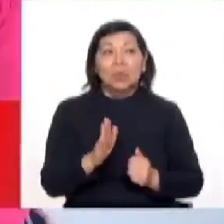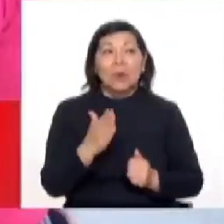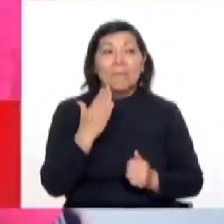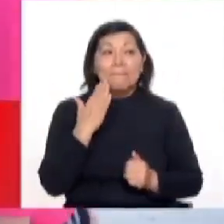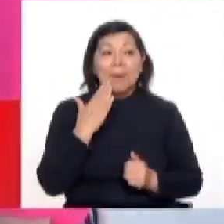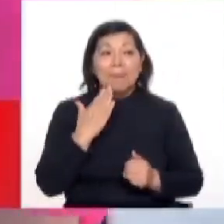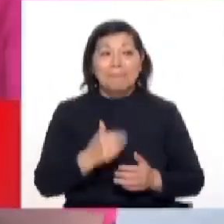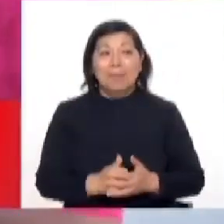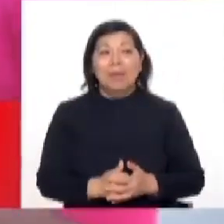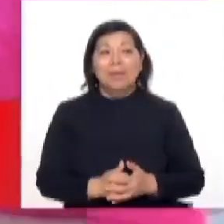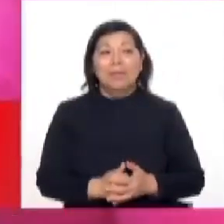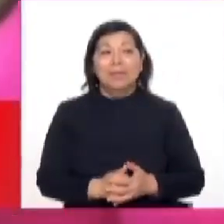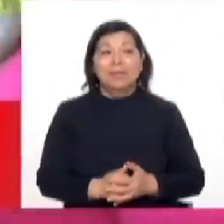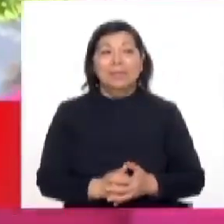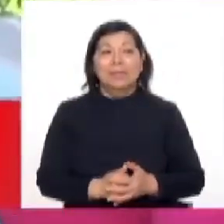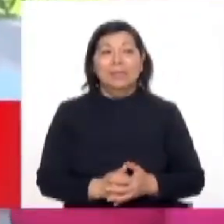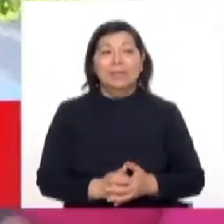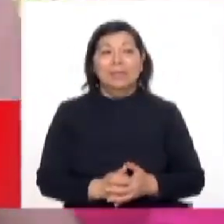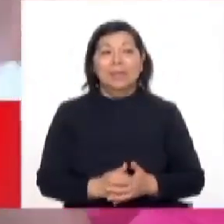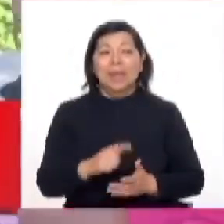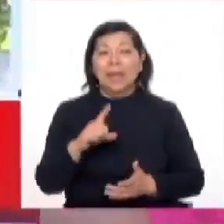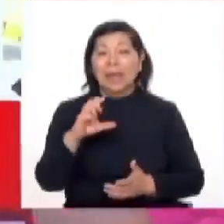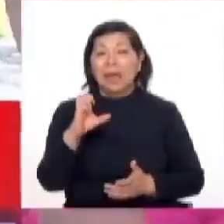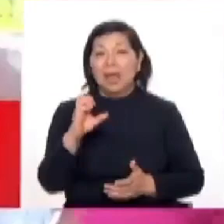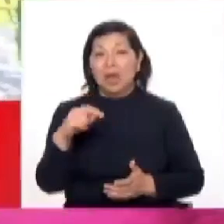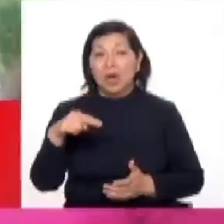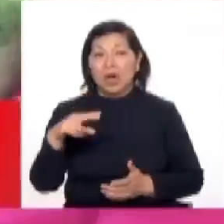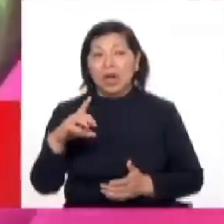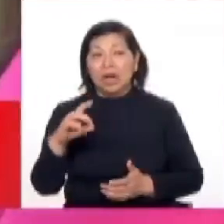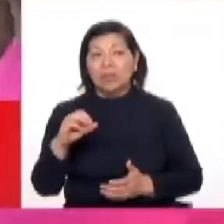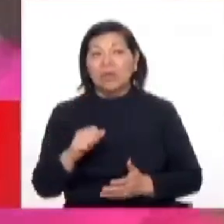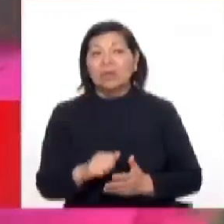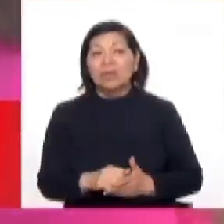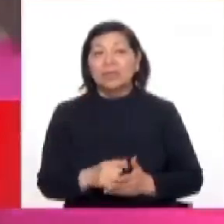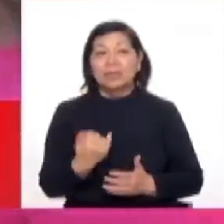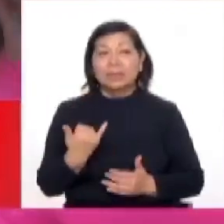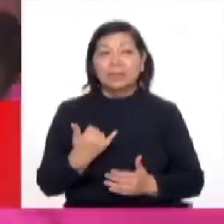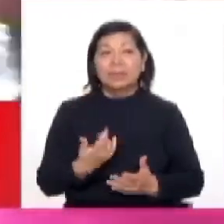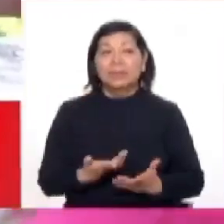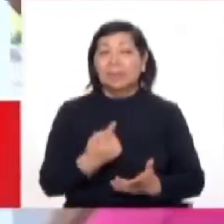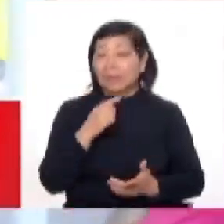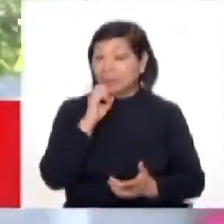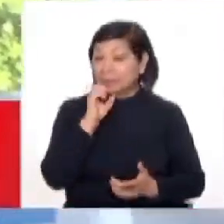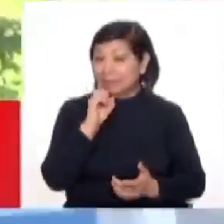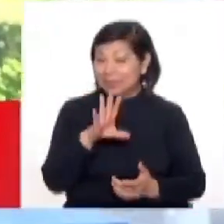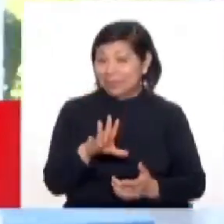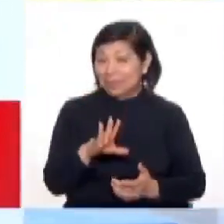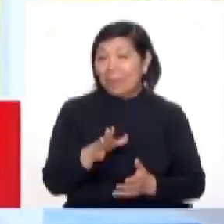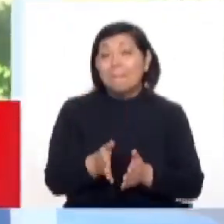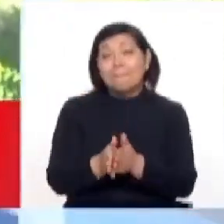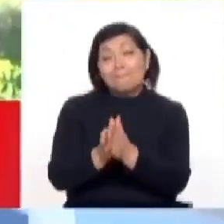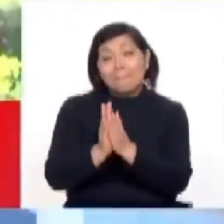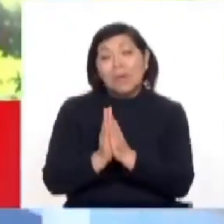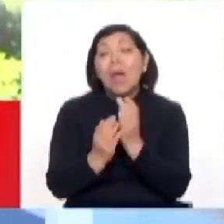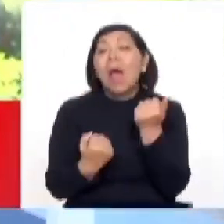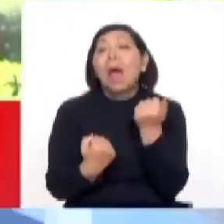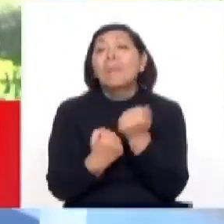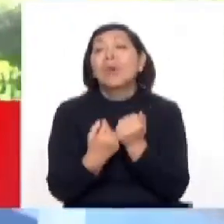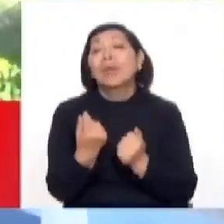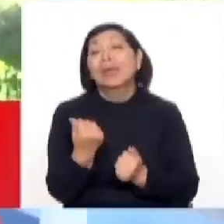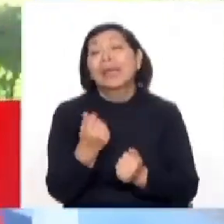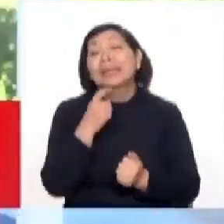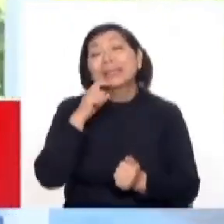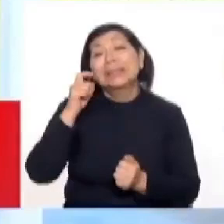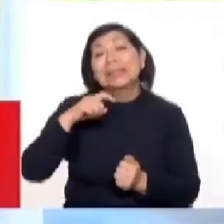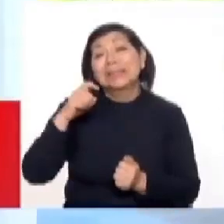la señora Victoria Tarapacá y Leonardo Caguapaza, quienes precisamente, como lo hemos anunciado, están pidiendo apoyo económico